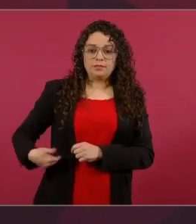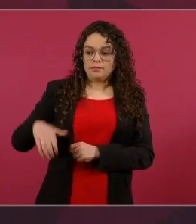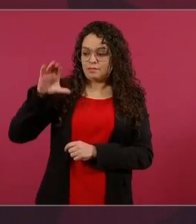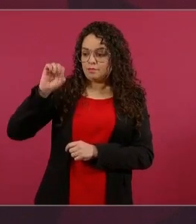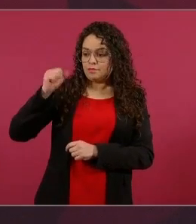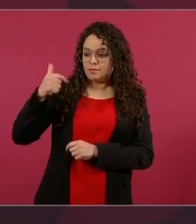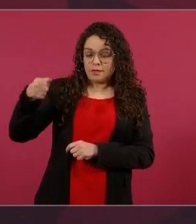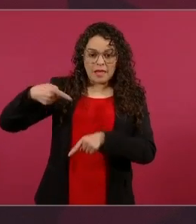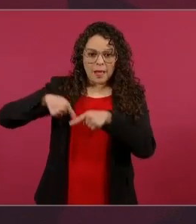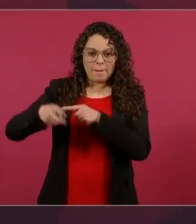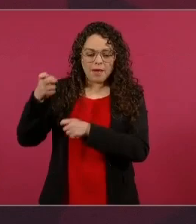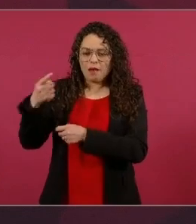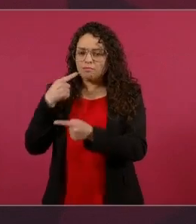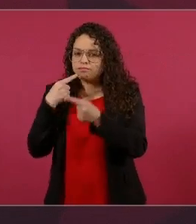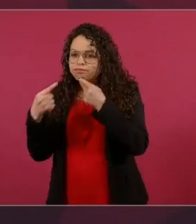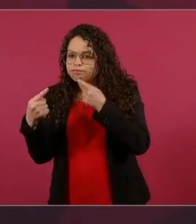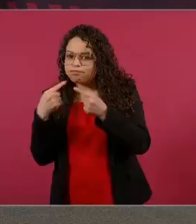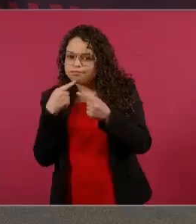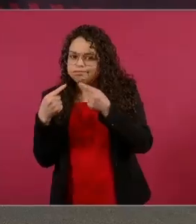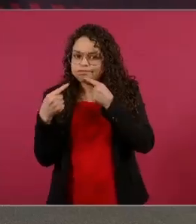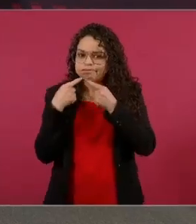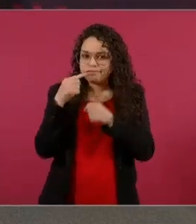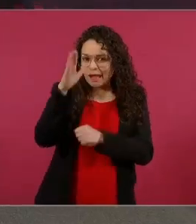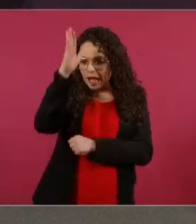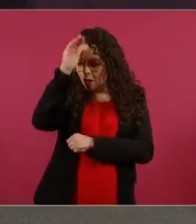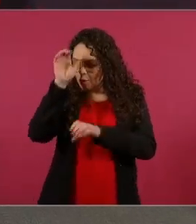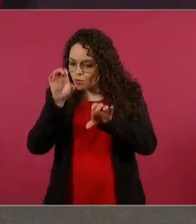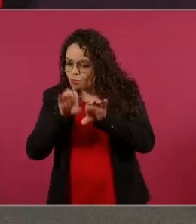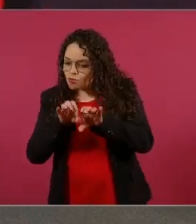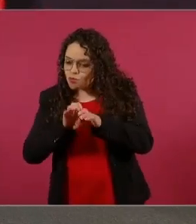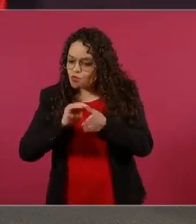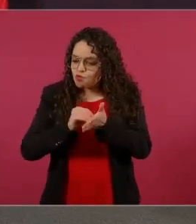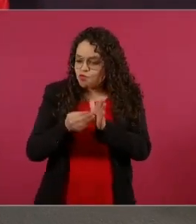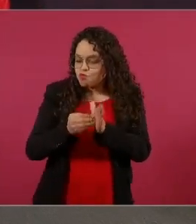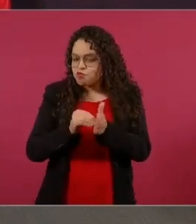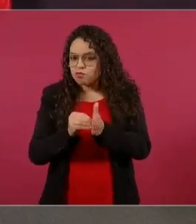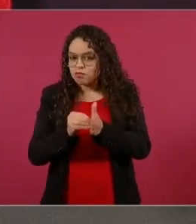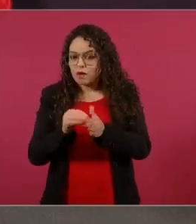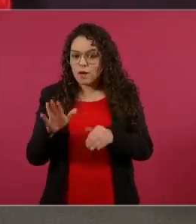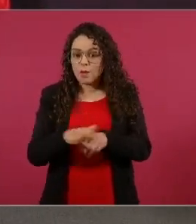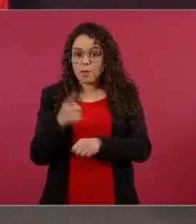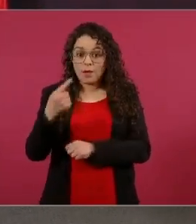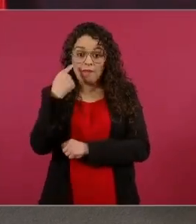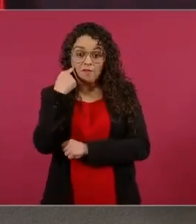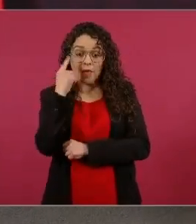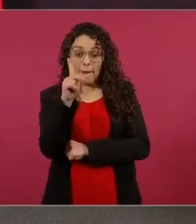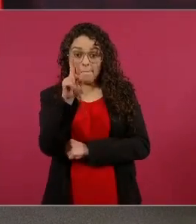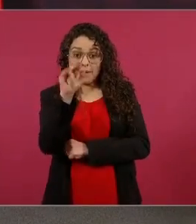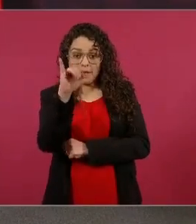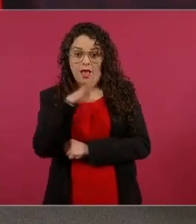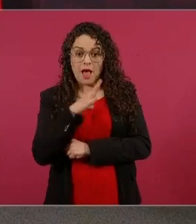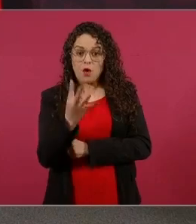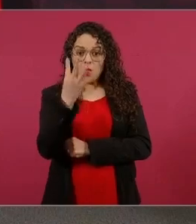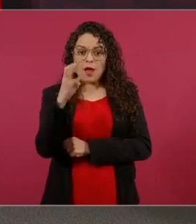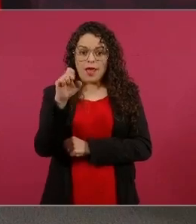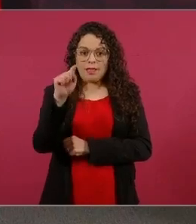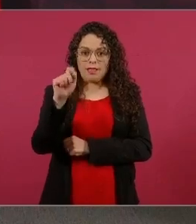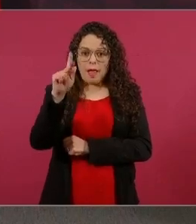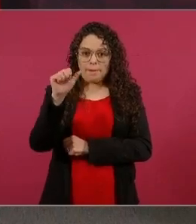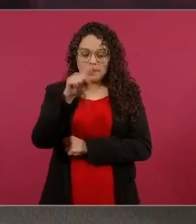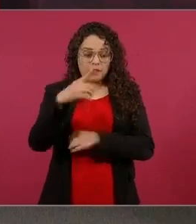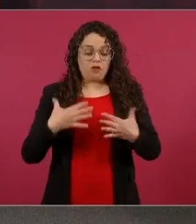Salinas el pri tiene cuatro etapas nace